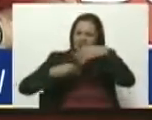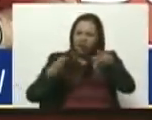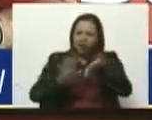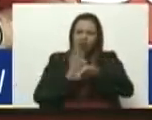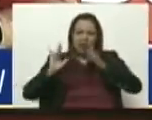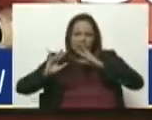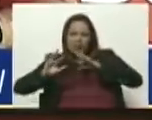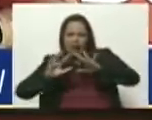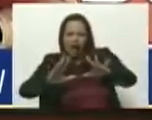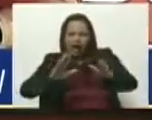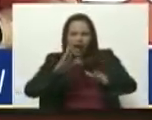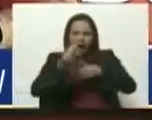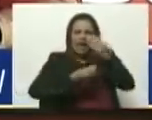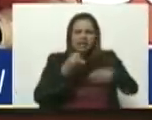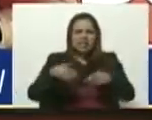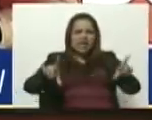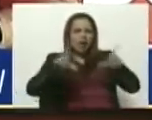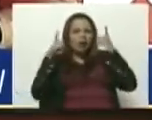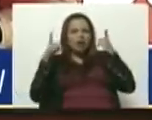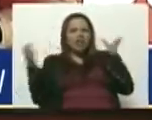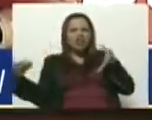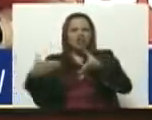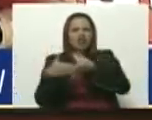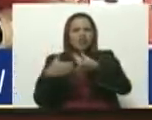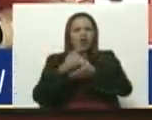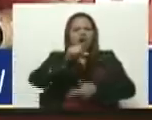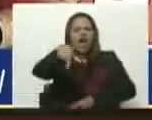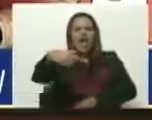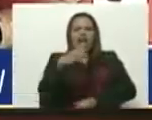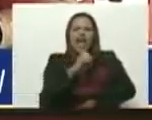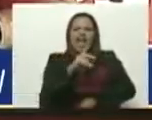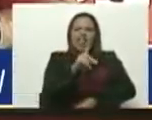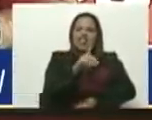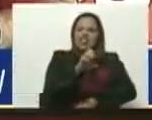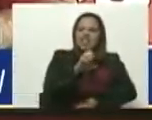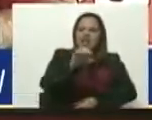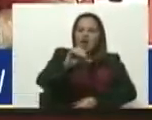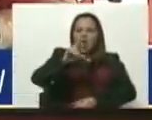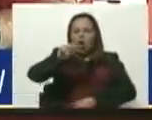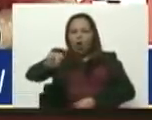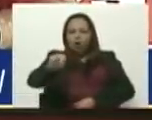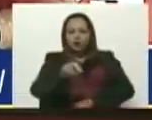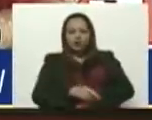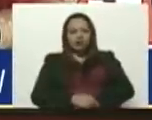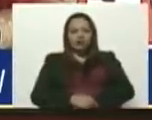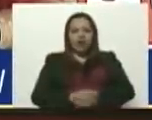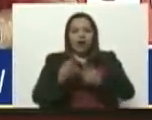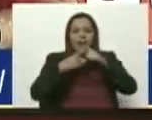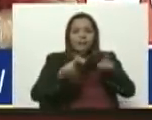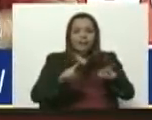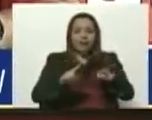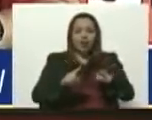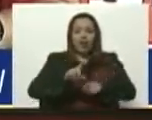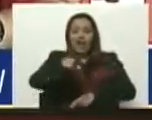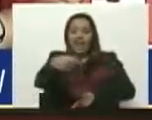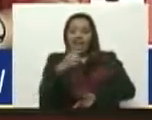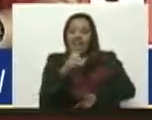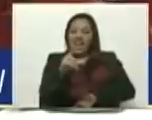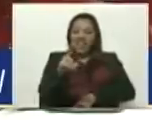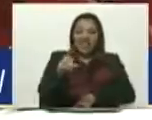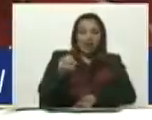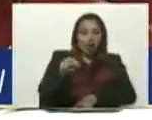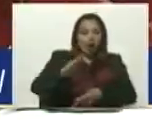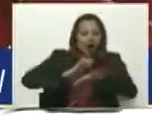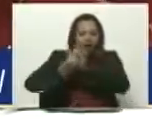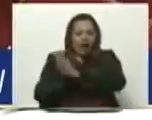macuto de la mal llamada operación a gedeón eres le salió negro primero la operación negro primero